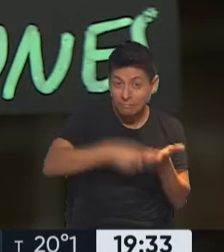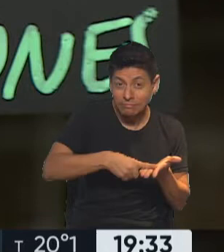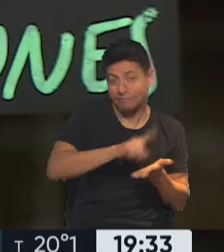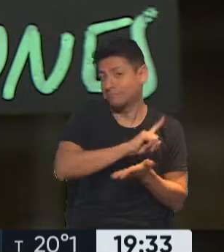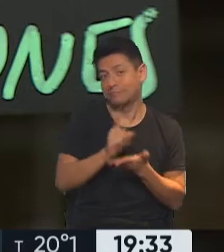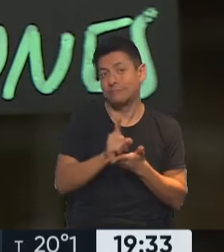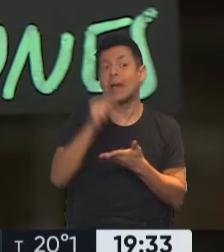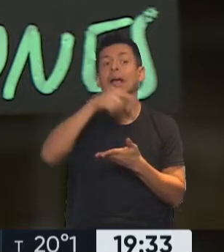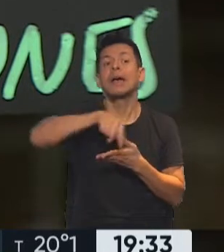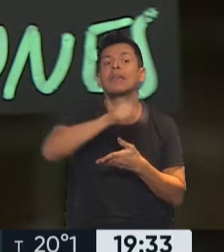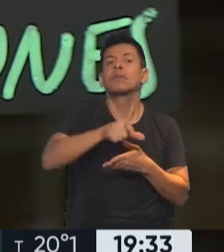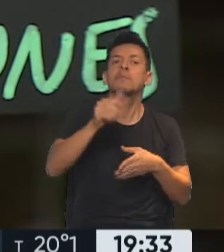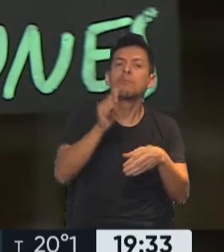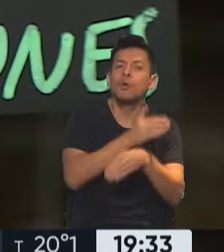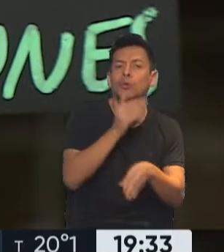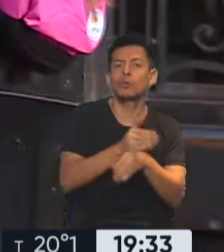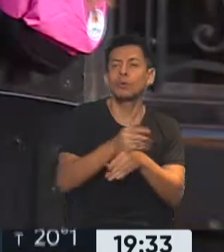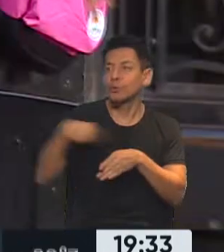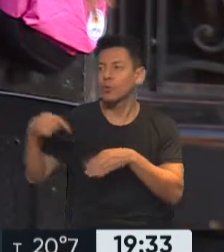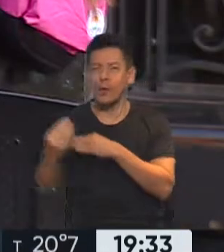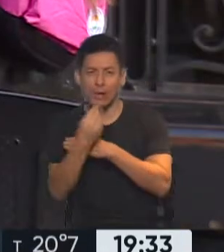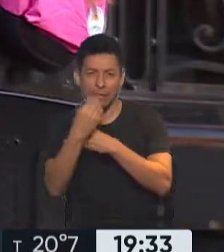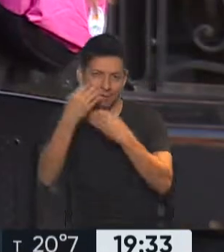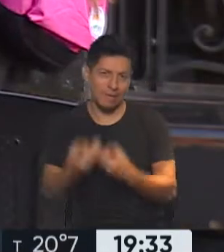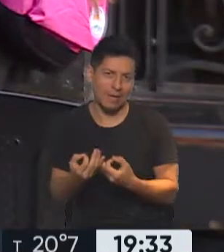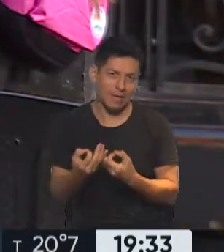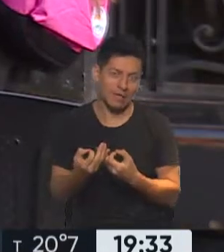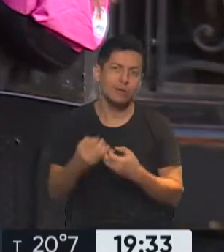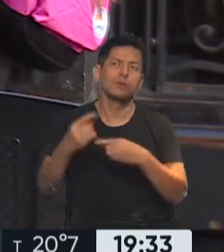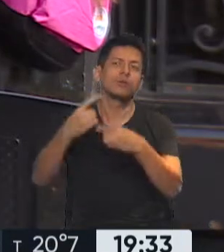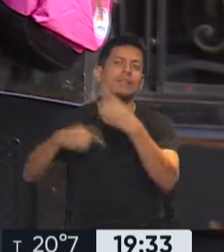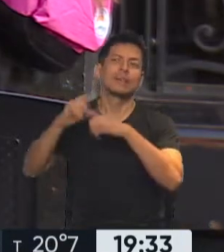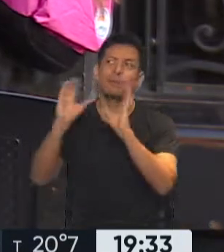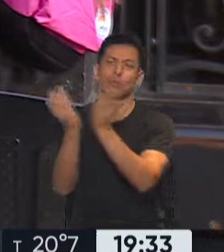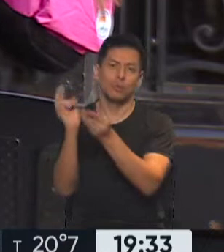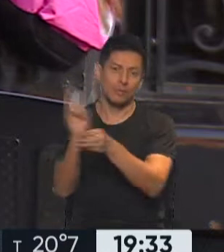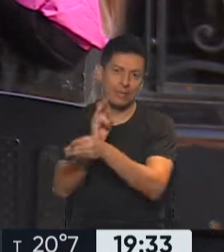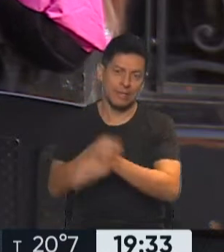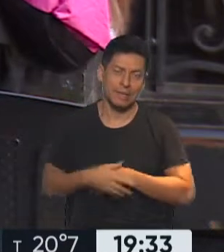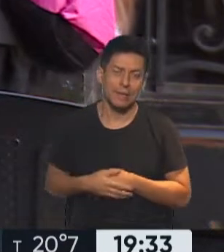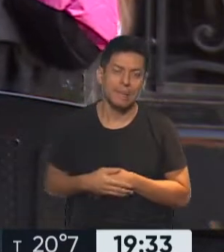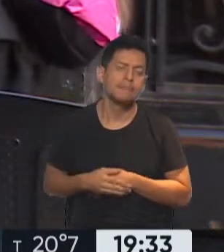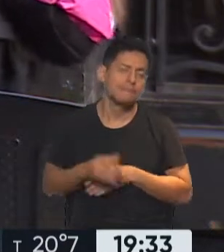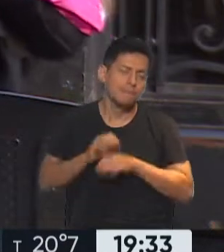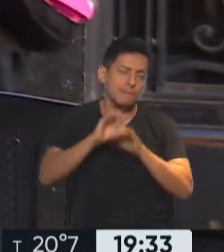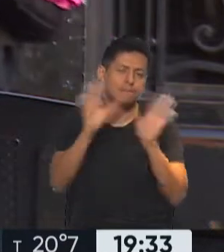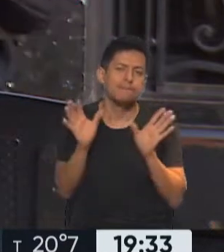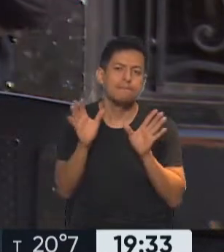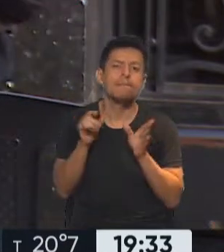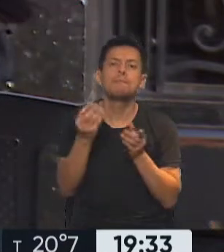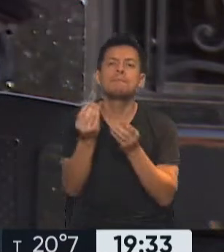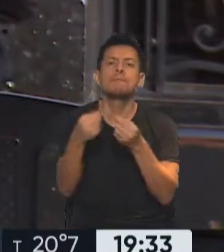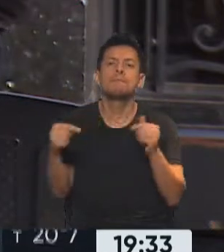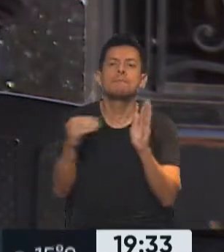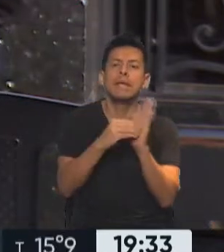están quienes producen para que podamos alimentarnos y de una manera sustentable también con el ambiente. Claramente son los precios que de alguna manera